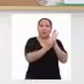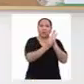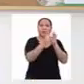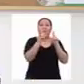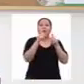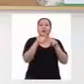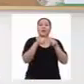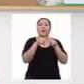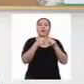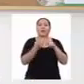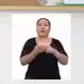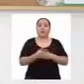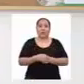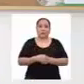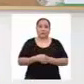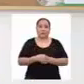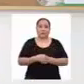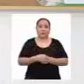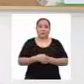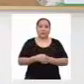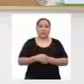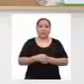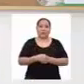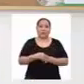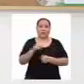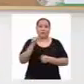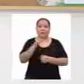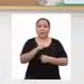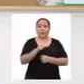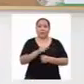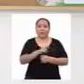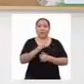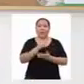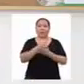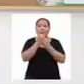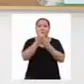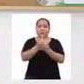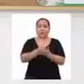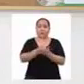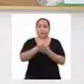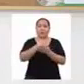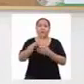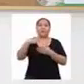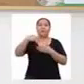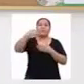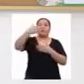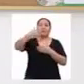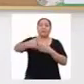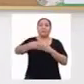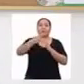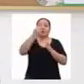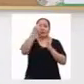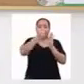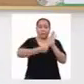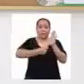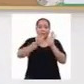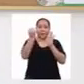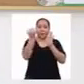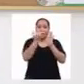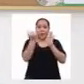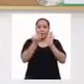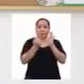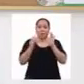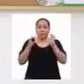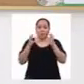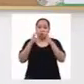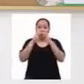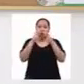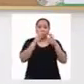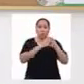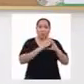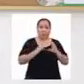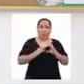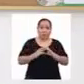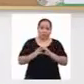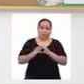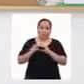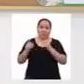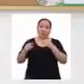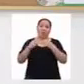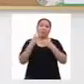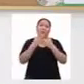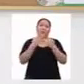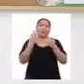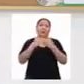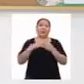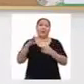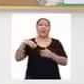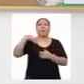frecuencia. Esto permite la realización de los gráficos o diagramas estadísticos de una forma más fácil. Eso ya lo veremos